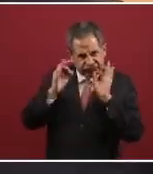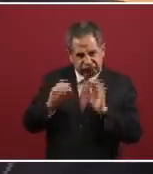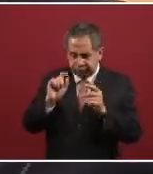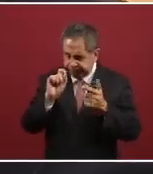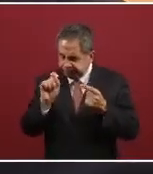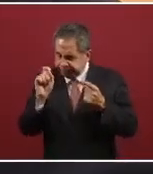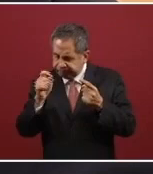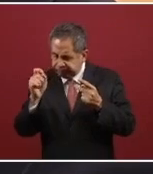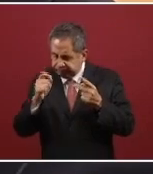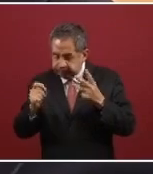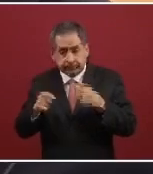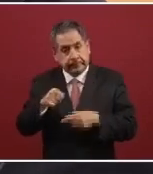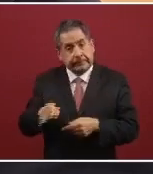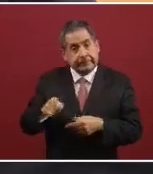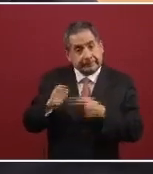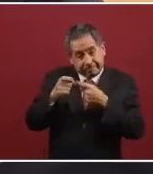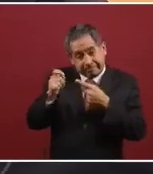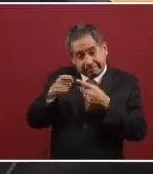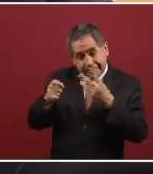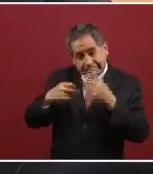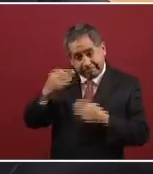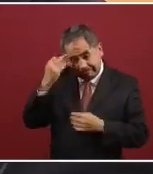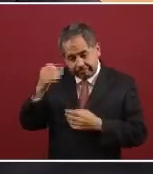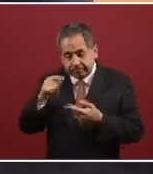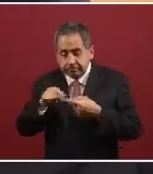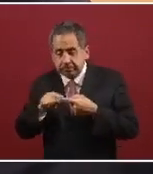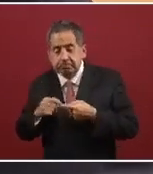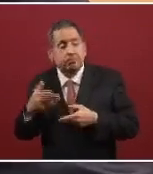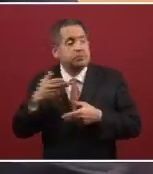validar esos datos con todos los